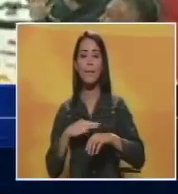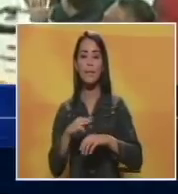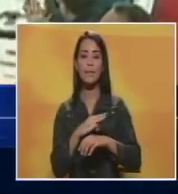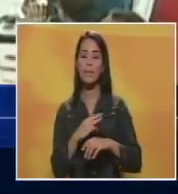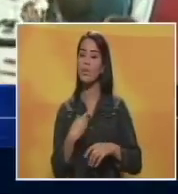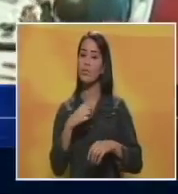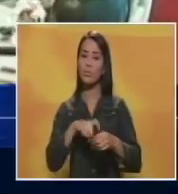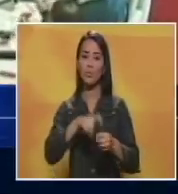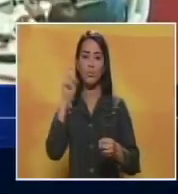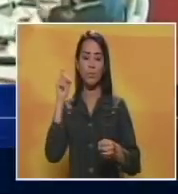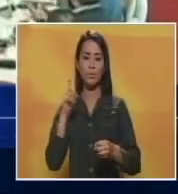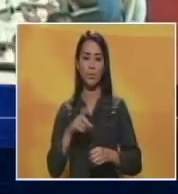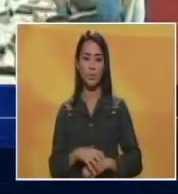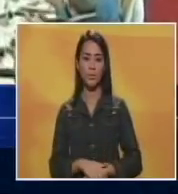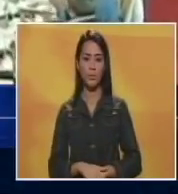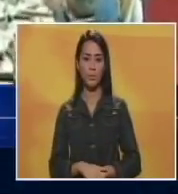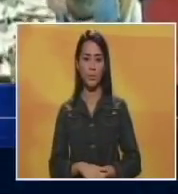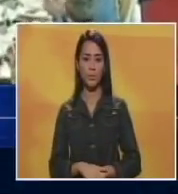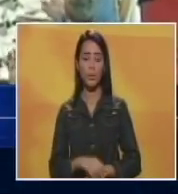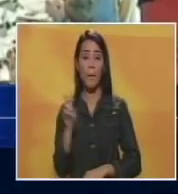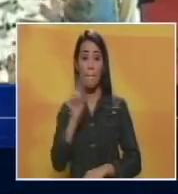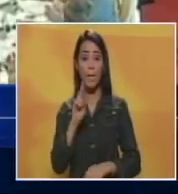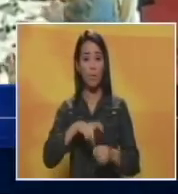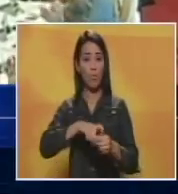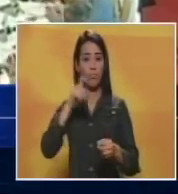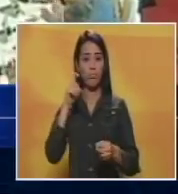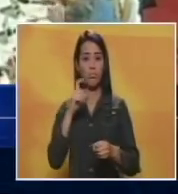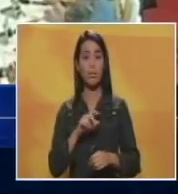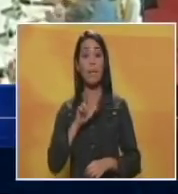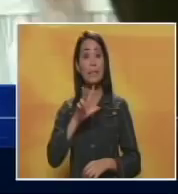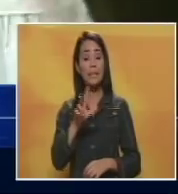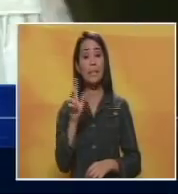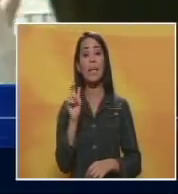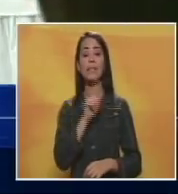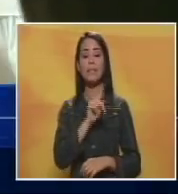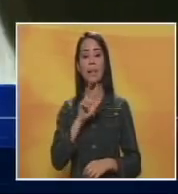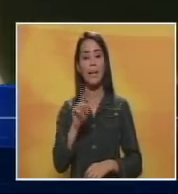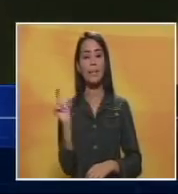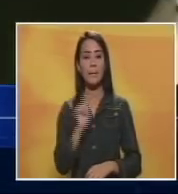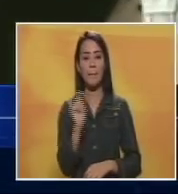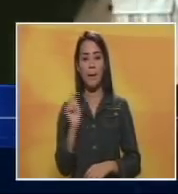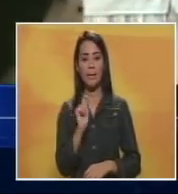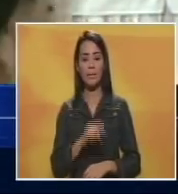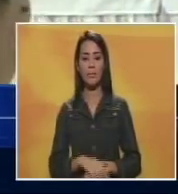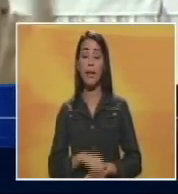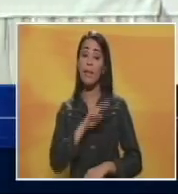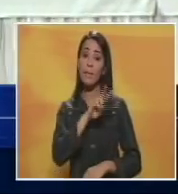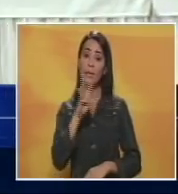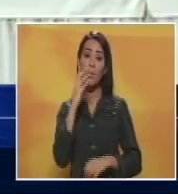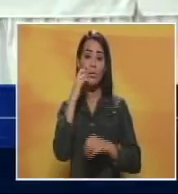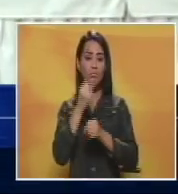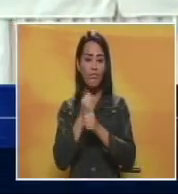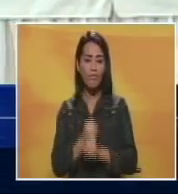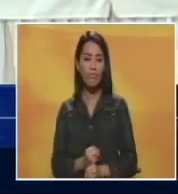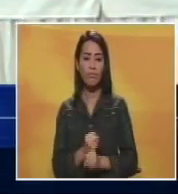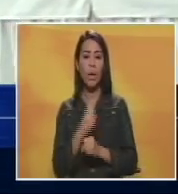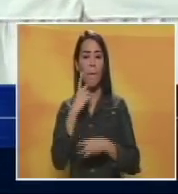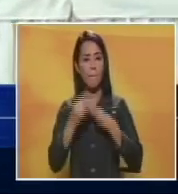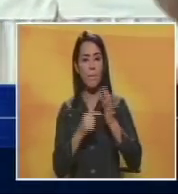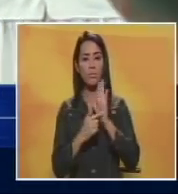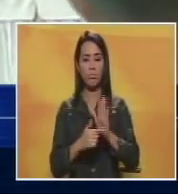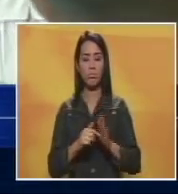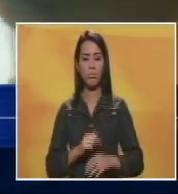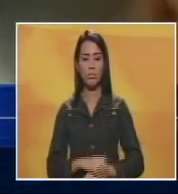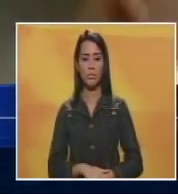nos vamos de la OEA. Ratificado, ya van 13 meses de los 24 que tenemos que esperar para que se haga